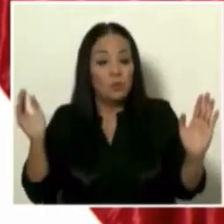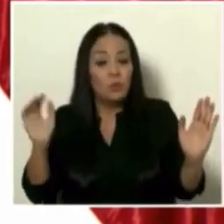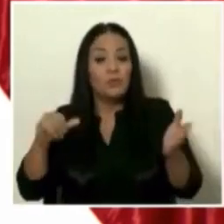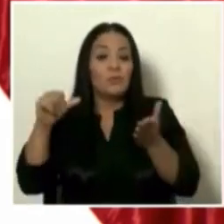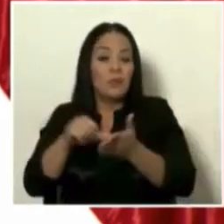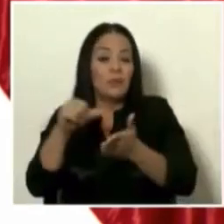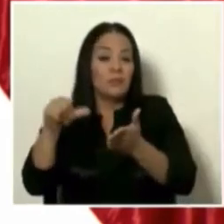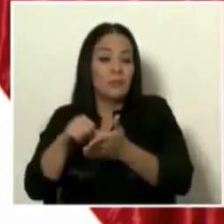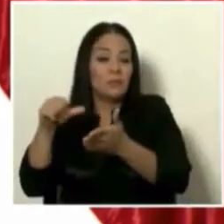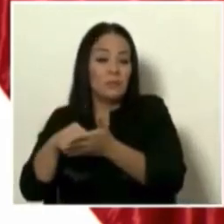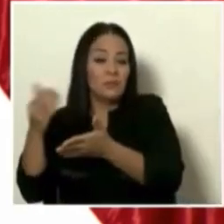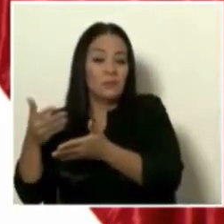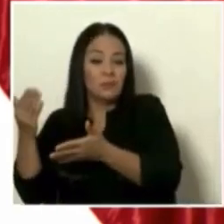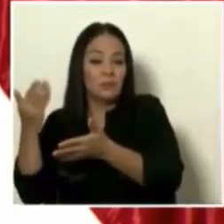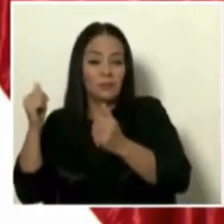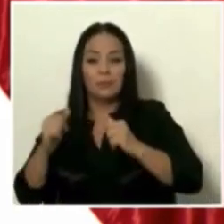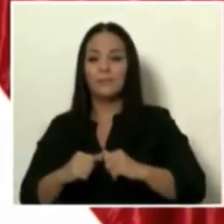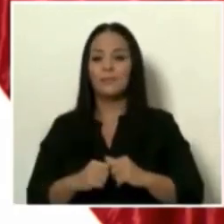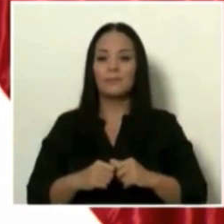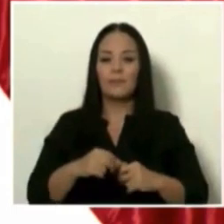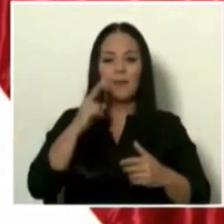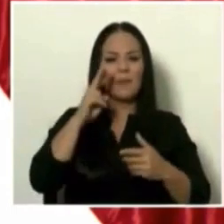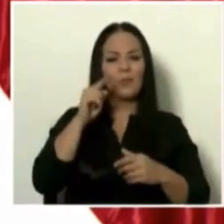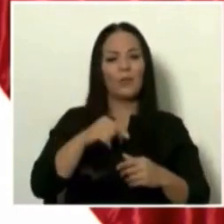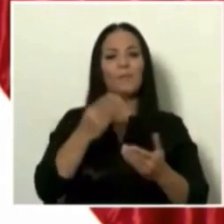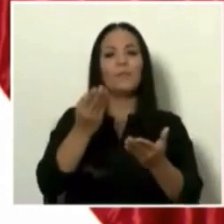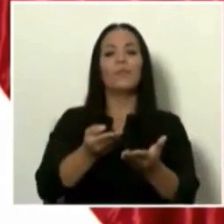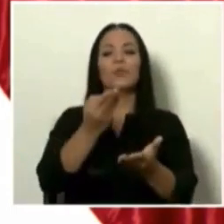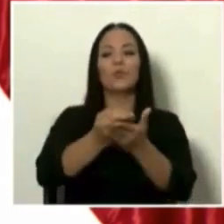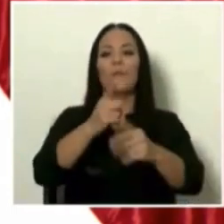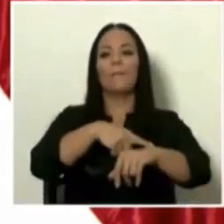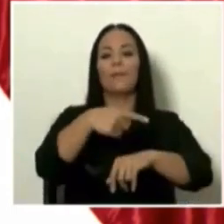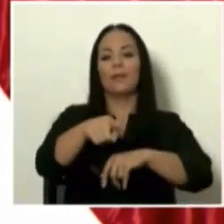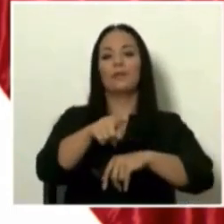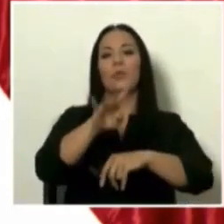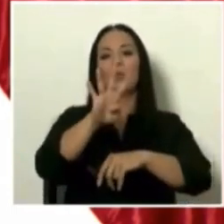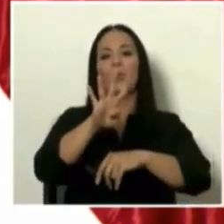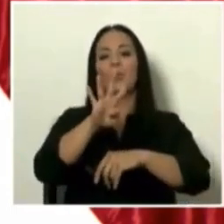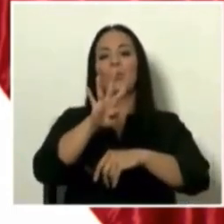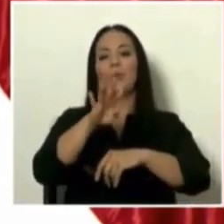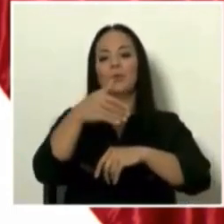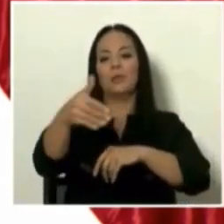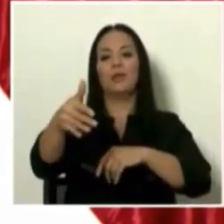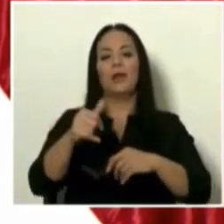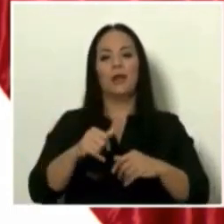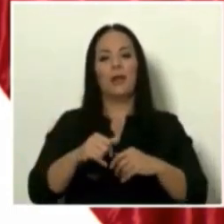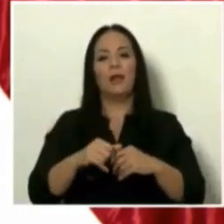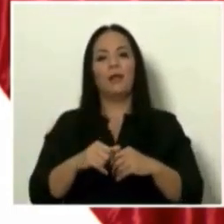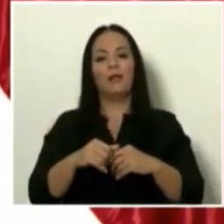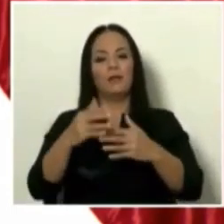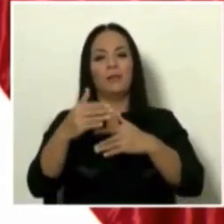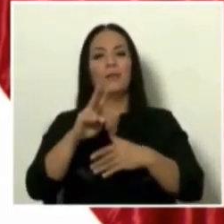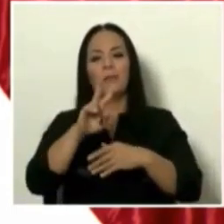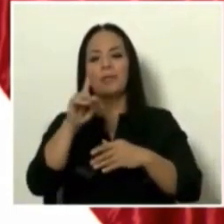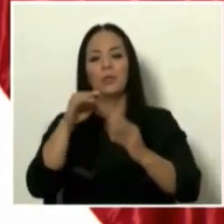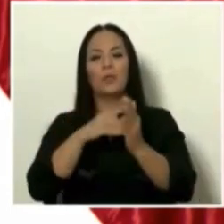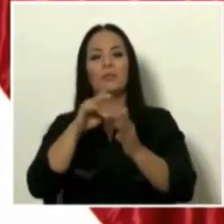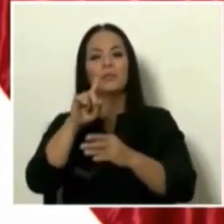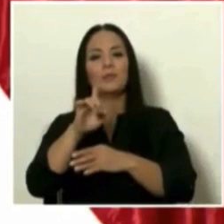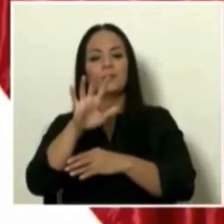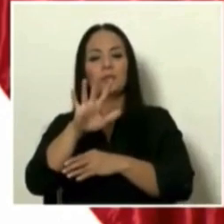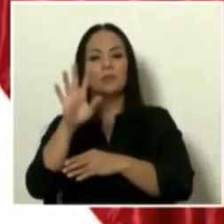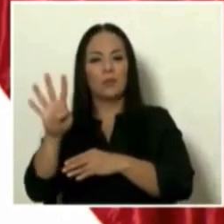páginas. Aquí, vea esta, moción plazo cuatrienial número 2 del expediente